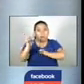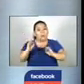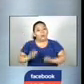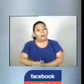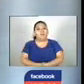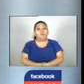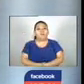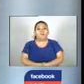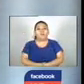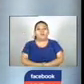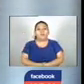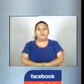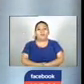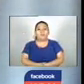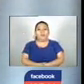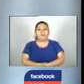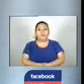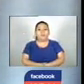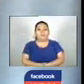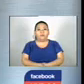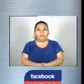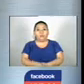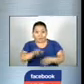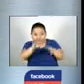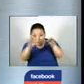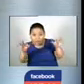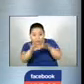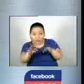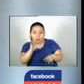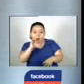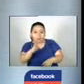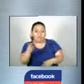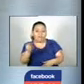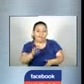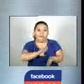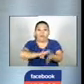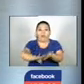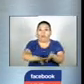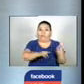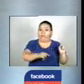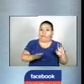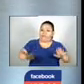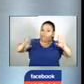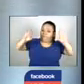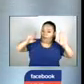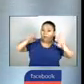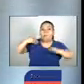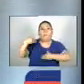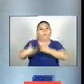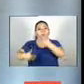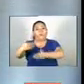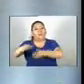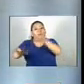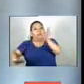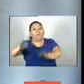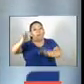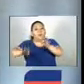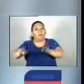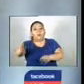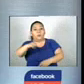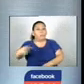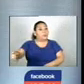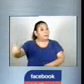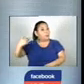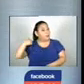eventos masivos en los próximos 3 meses serán sancionados con 100 salarios mínimos y procesados penalmente por el delito de